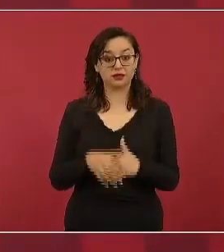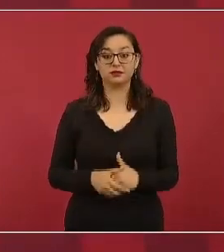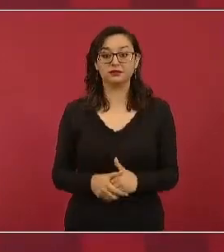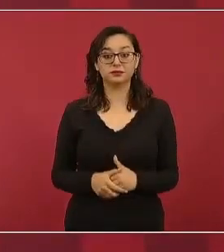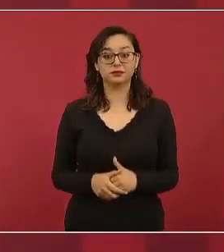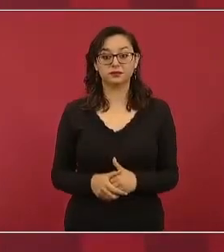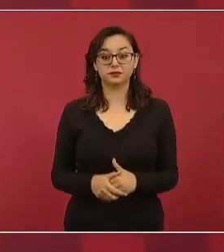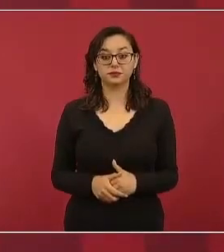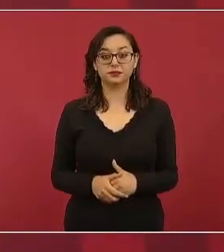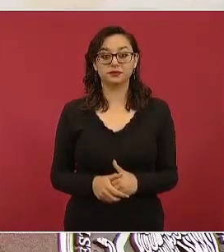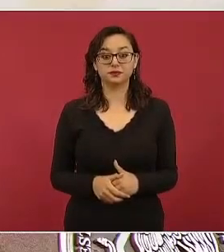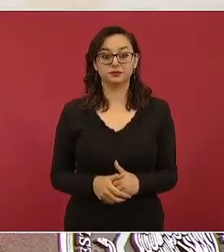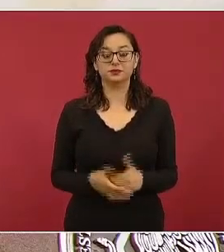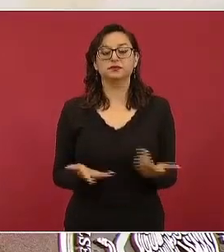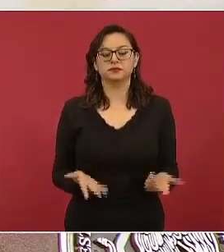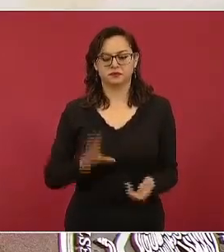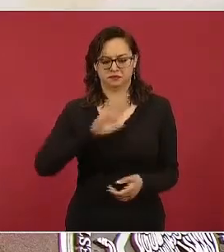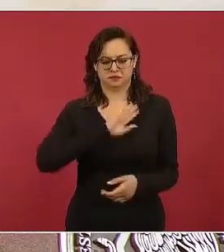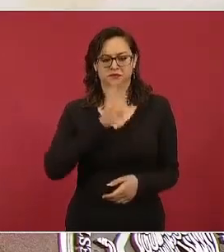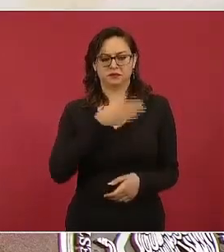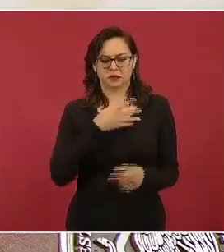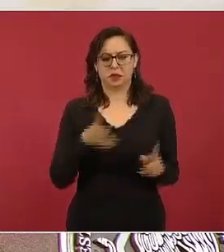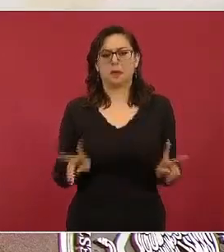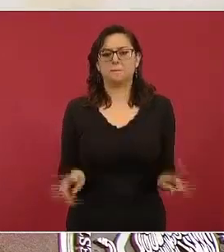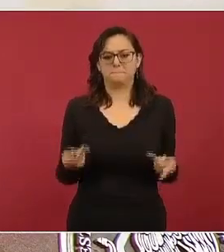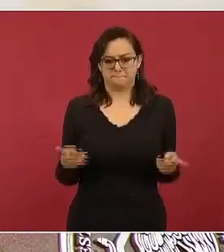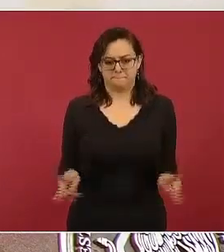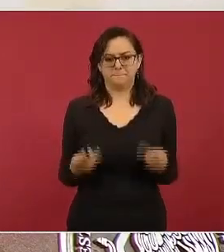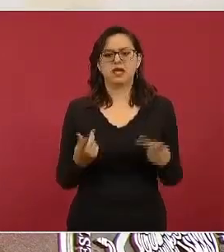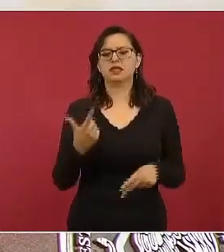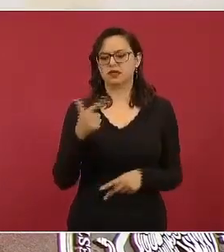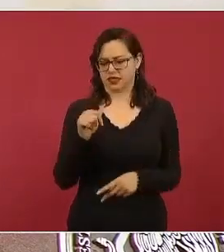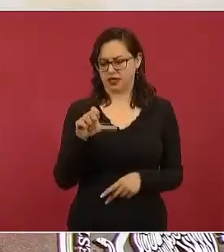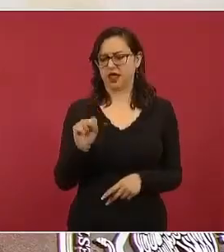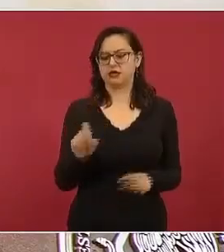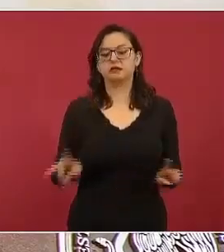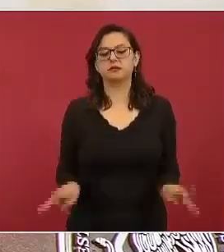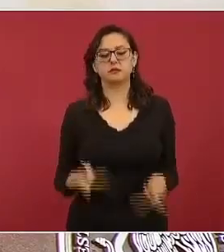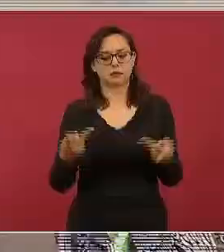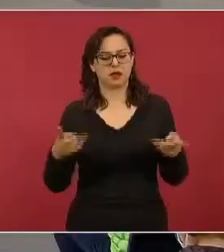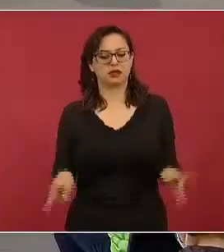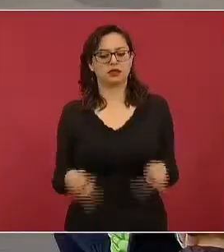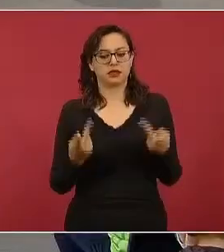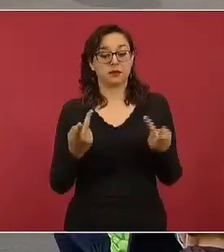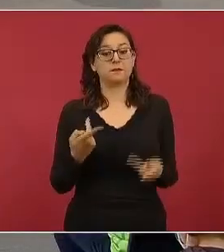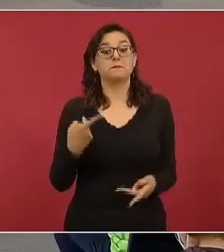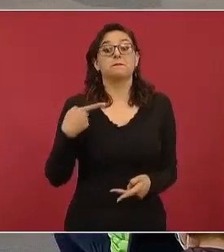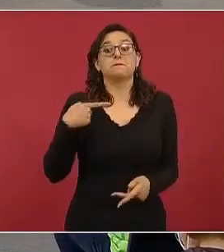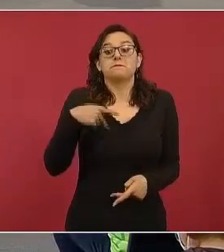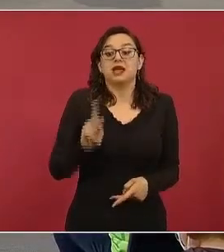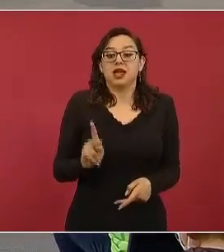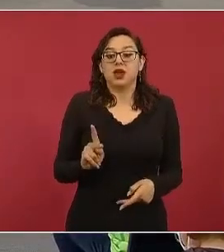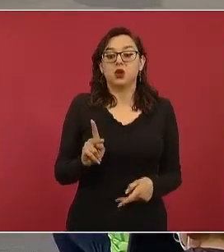Las empresas españolas venden gas, Repsol, pero porque compran